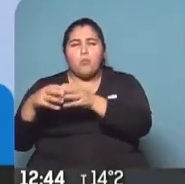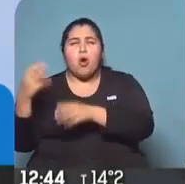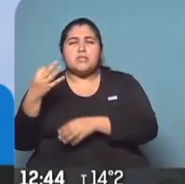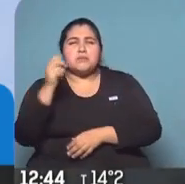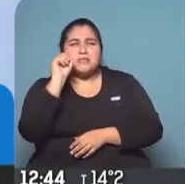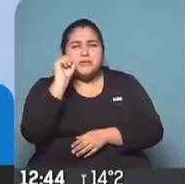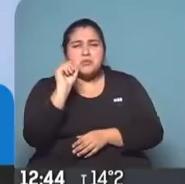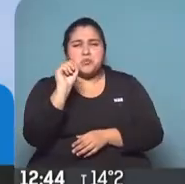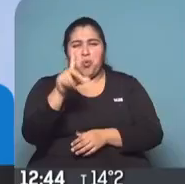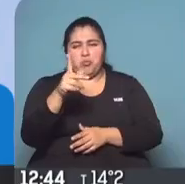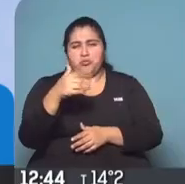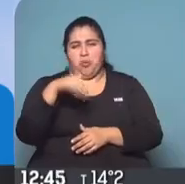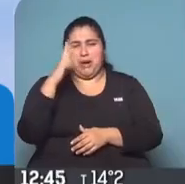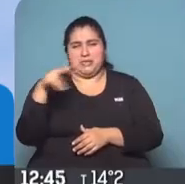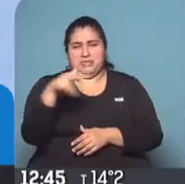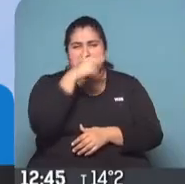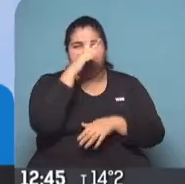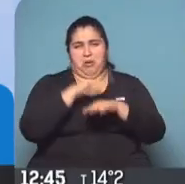de la